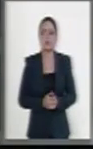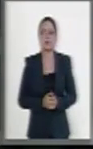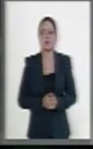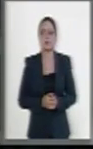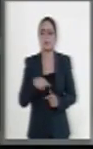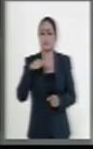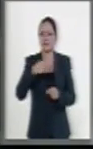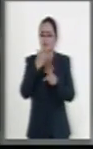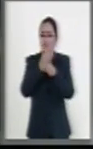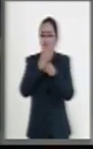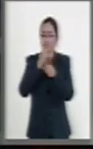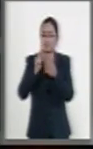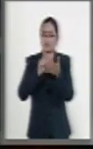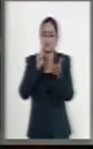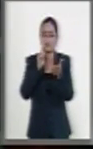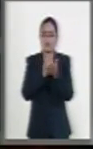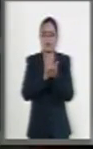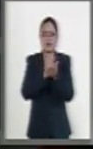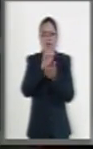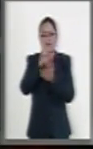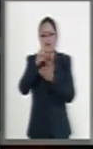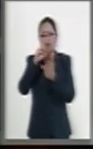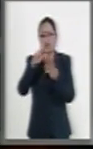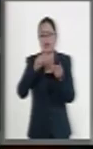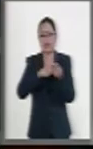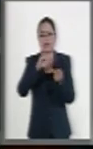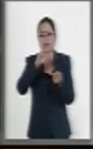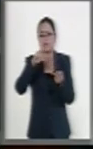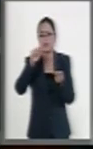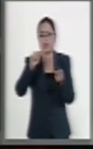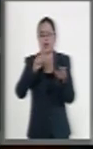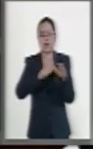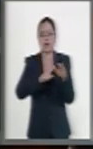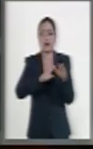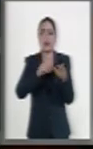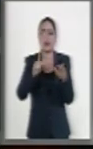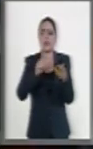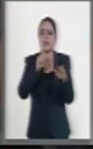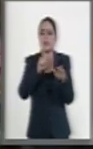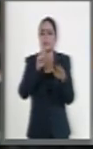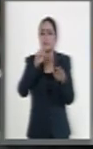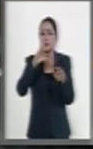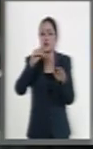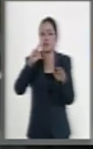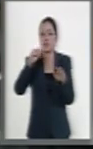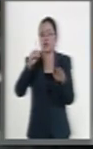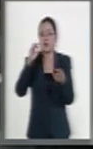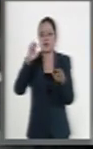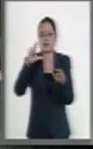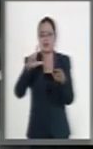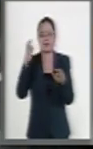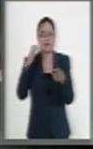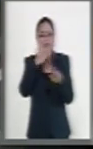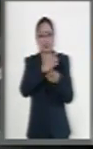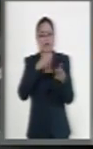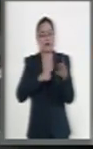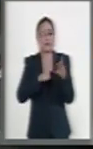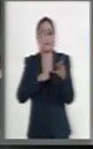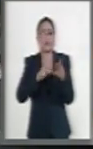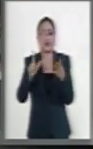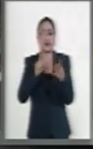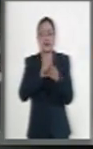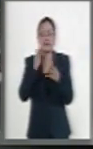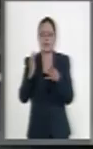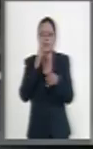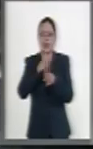implica modificaciones a la Ley de Impuestos sobre la Renta, la Ley de Impuesto al Valor Agregado, al Código Fiscal de la Federación y a la Ley Federal